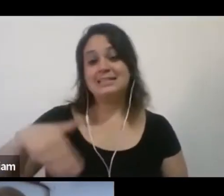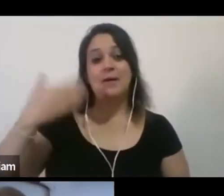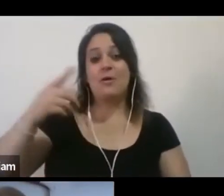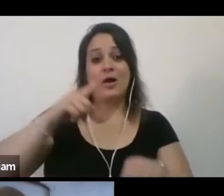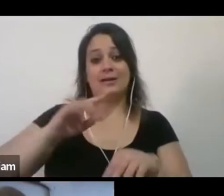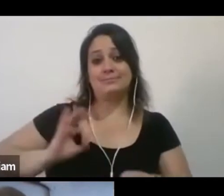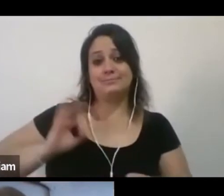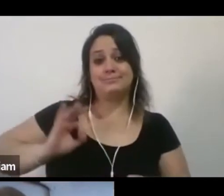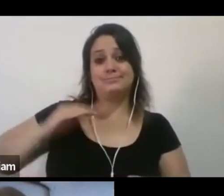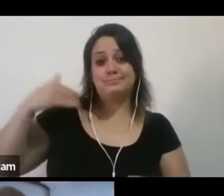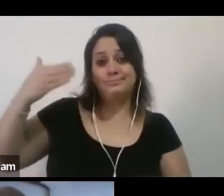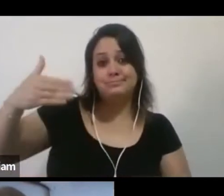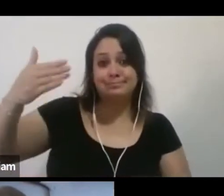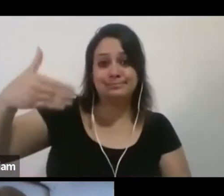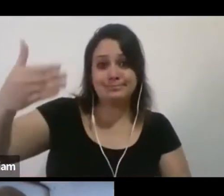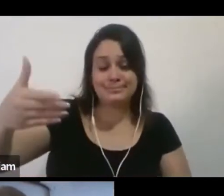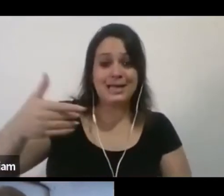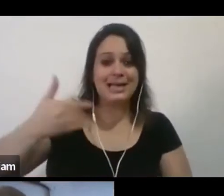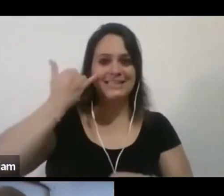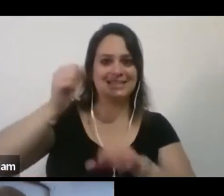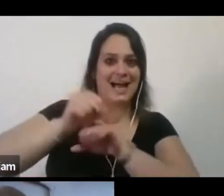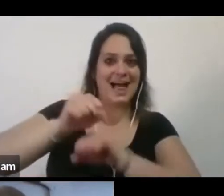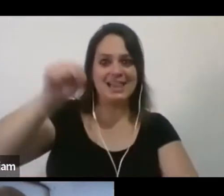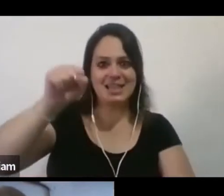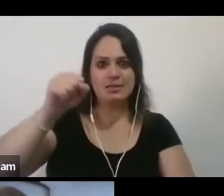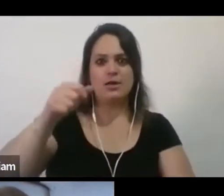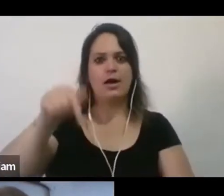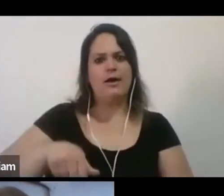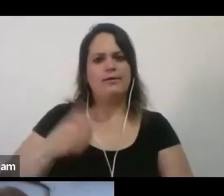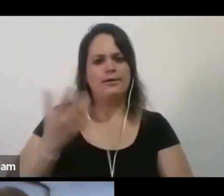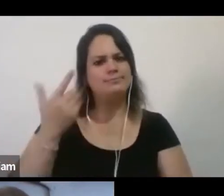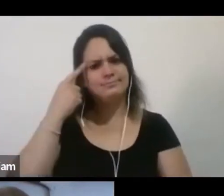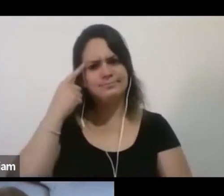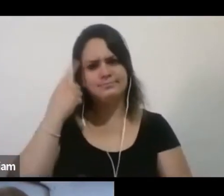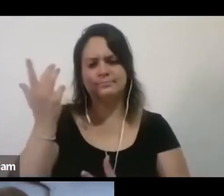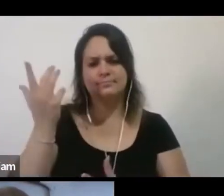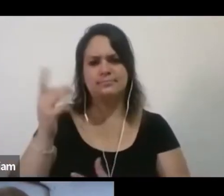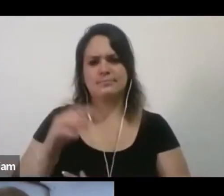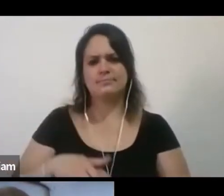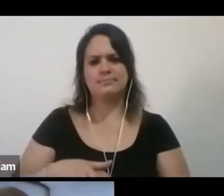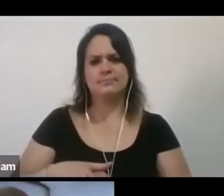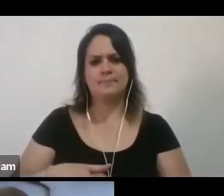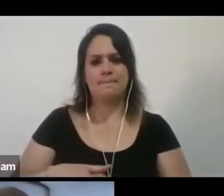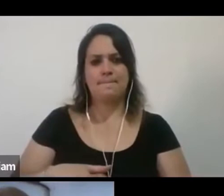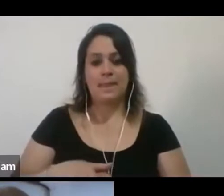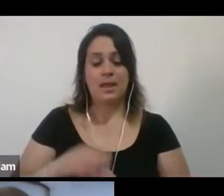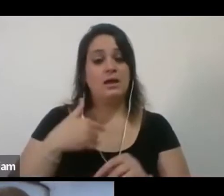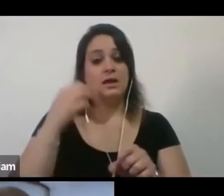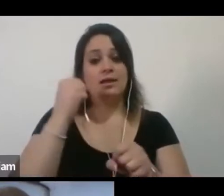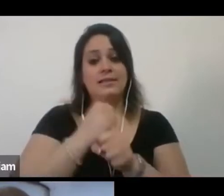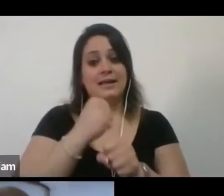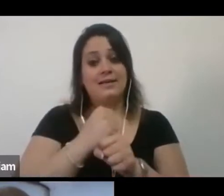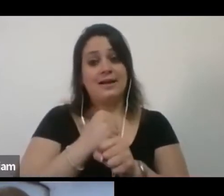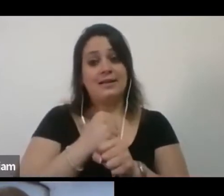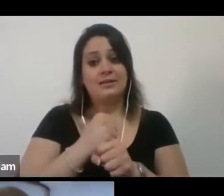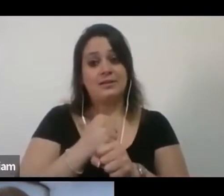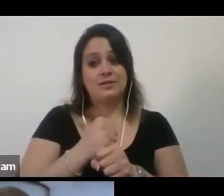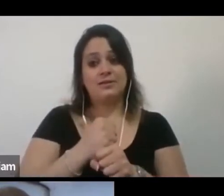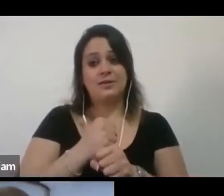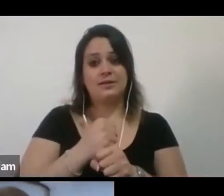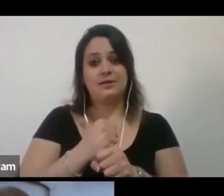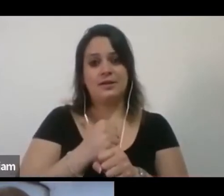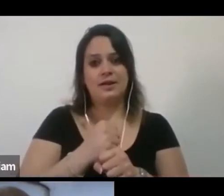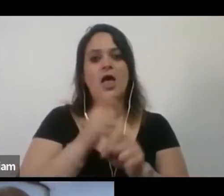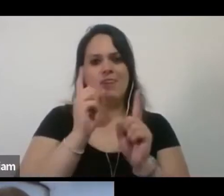de tantos años que llevo de recibida, hoy me veo en una de esas trabajando y en el mismo